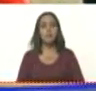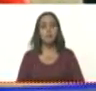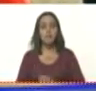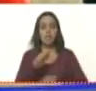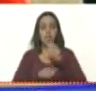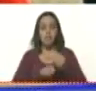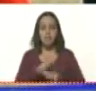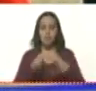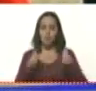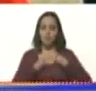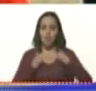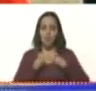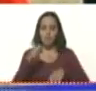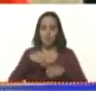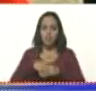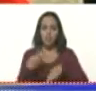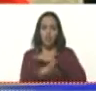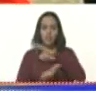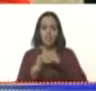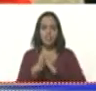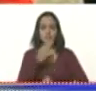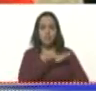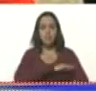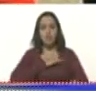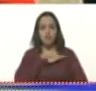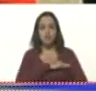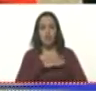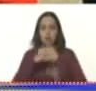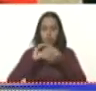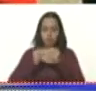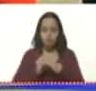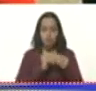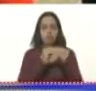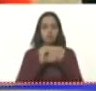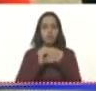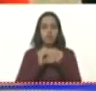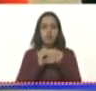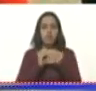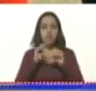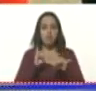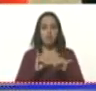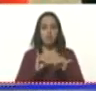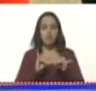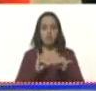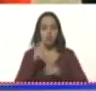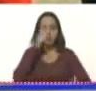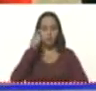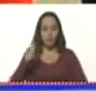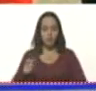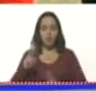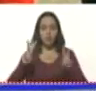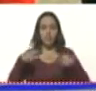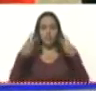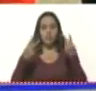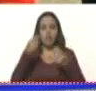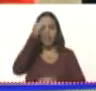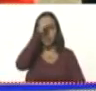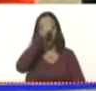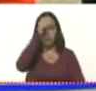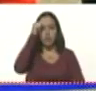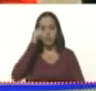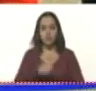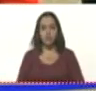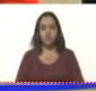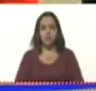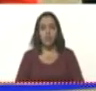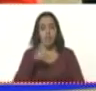vida dentro de la base de misiones, creando eso que el Poder Popular, con la victoria del domingo, el